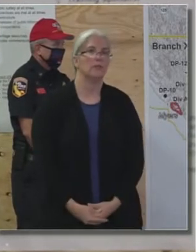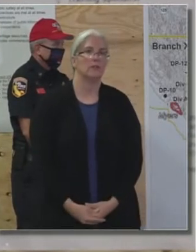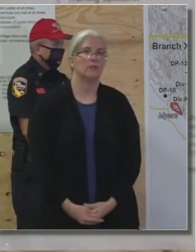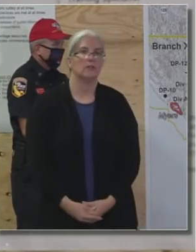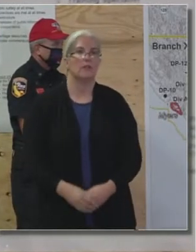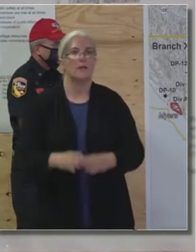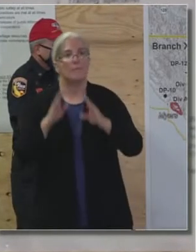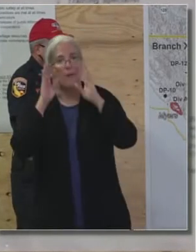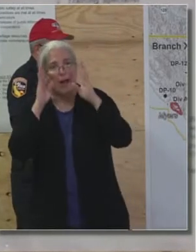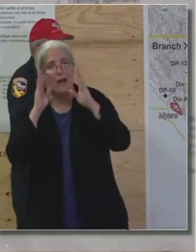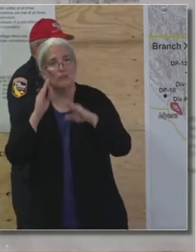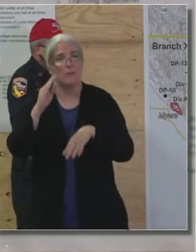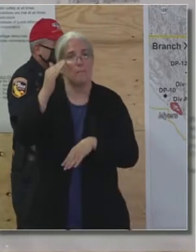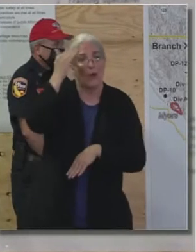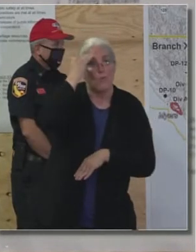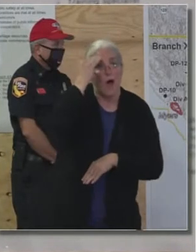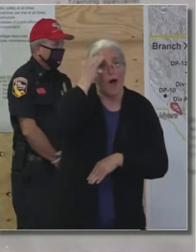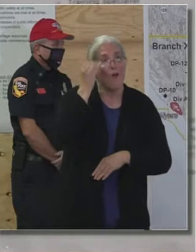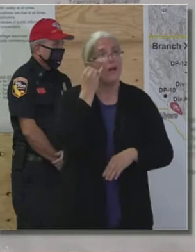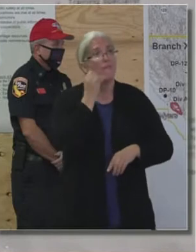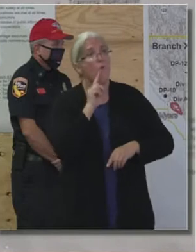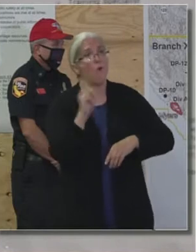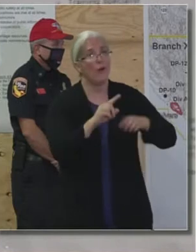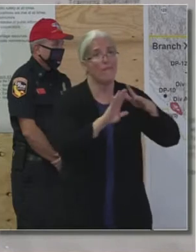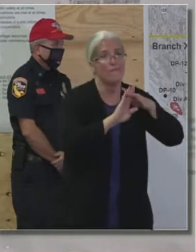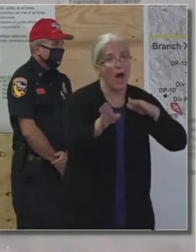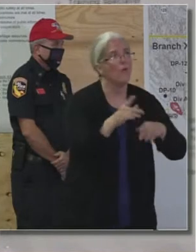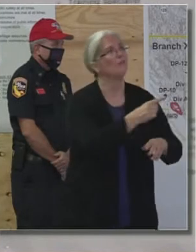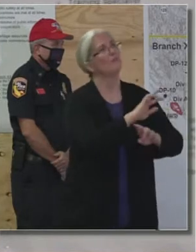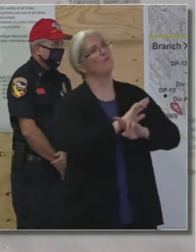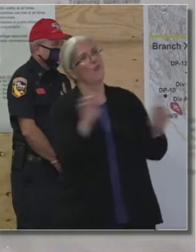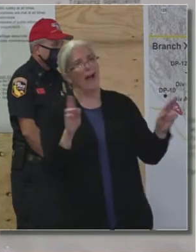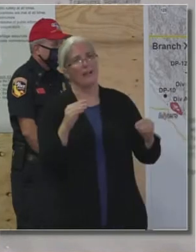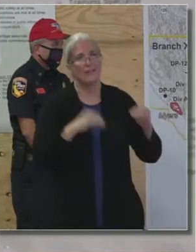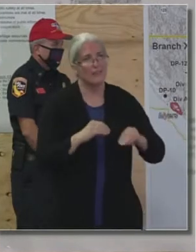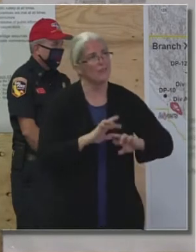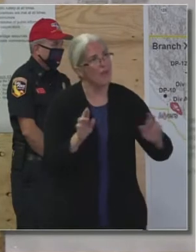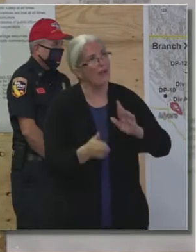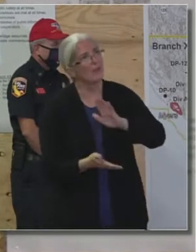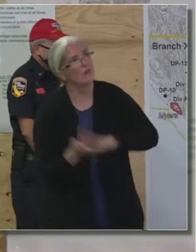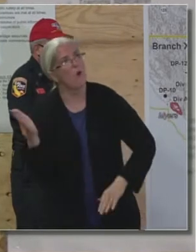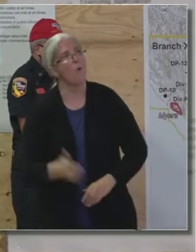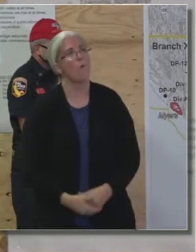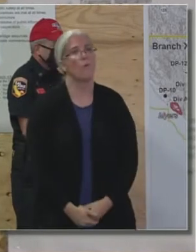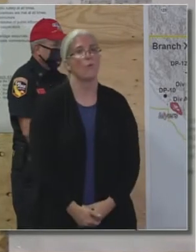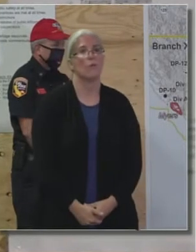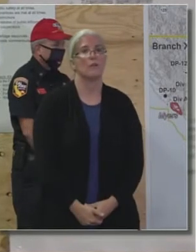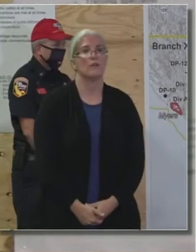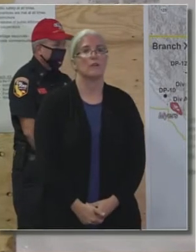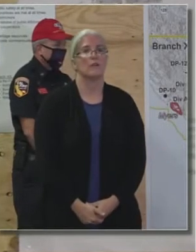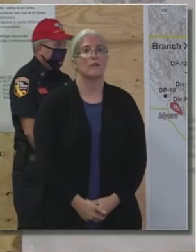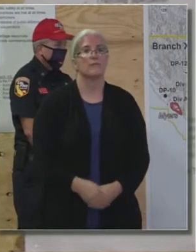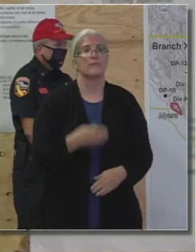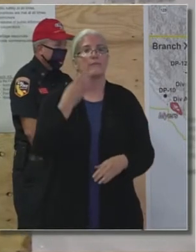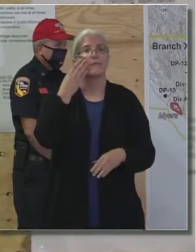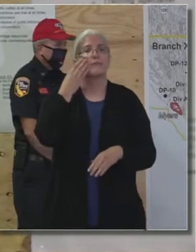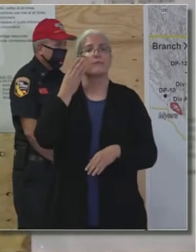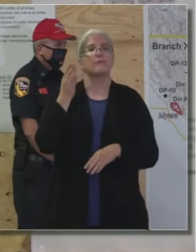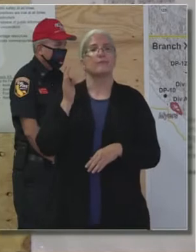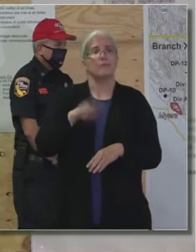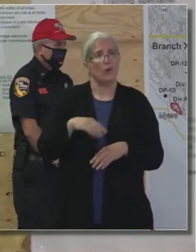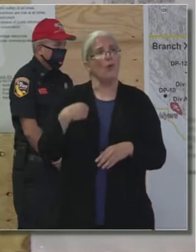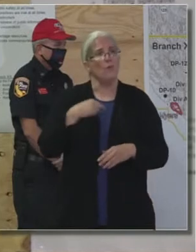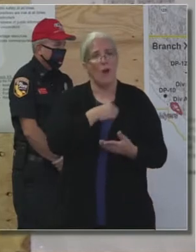al momento que lo digan que tienen que evacuar yo quiero buenas noticias pero todavía no estamos fuera de peligro todavía